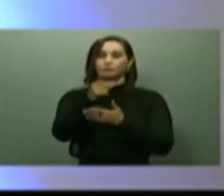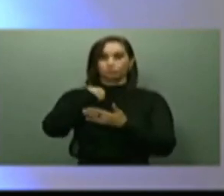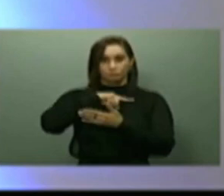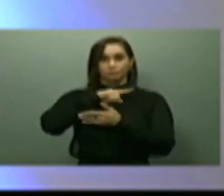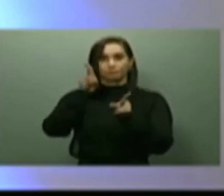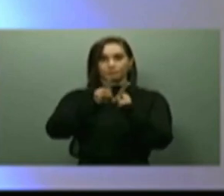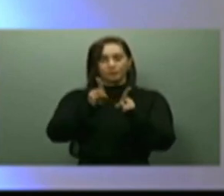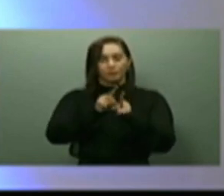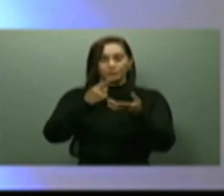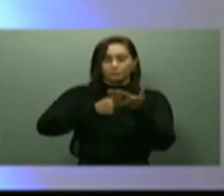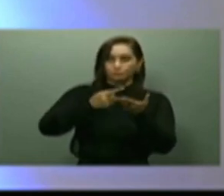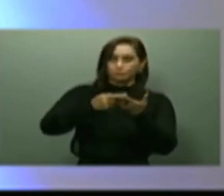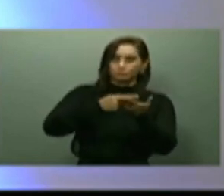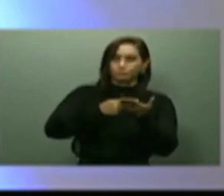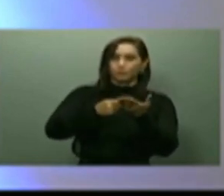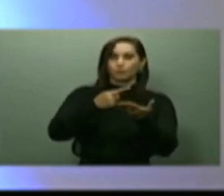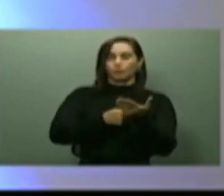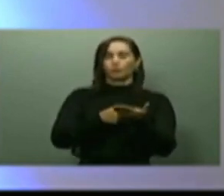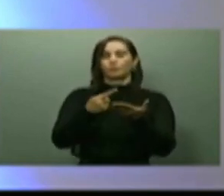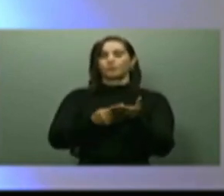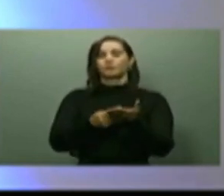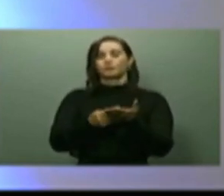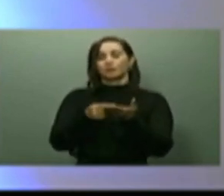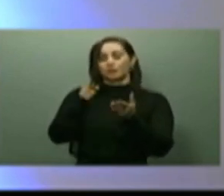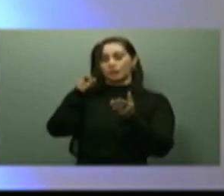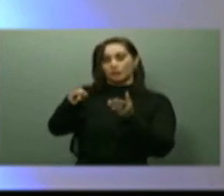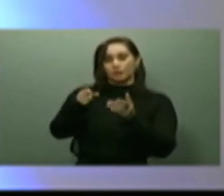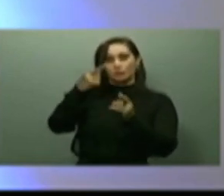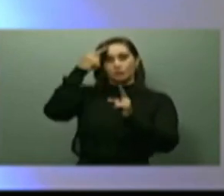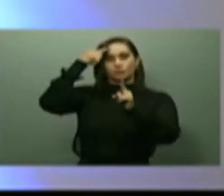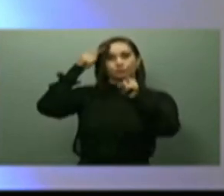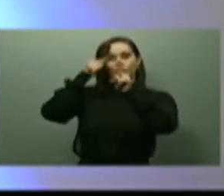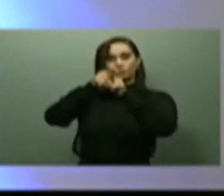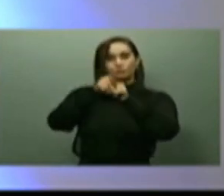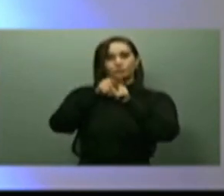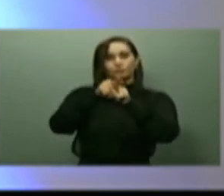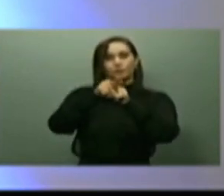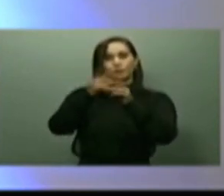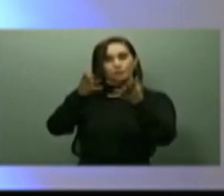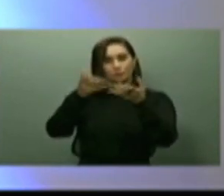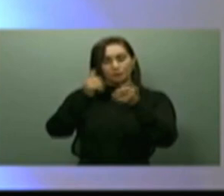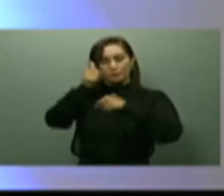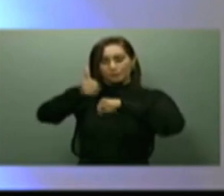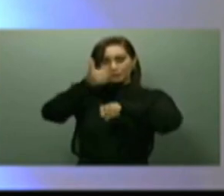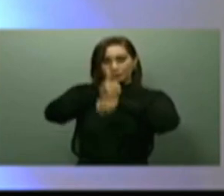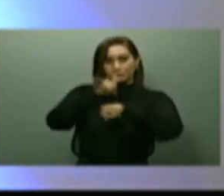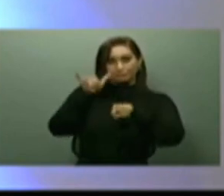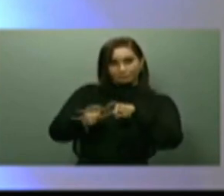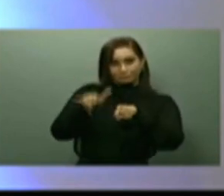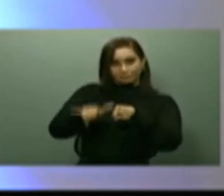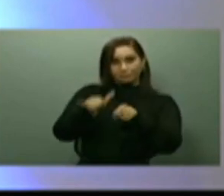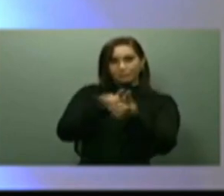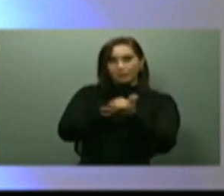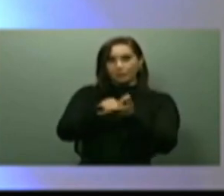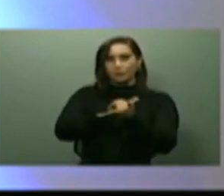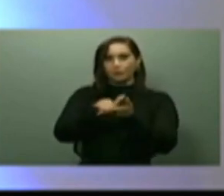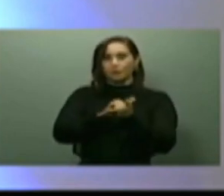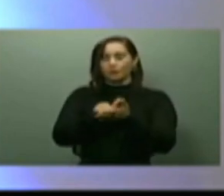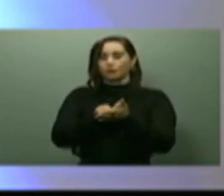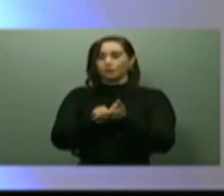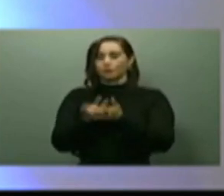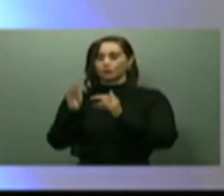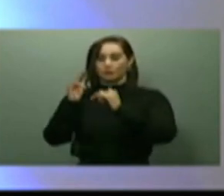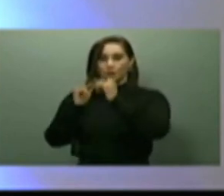también conversé de que uno de nuestros objetivos es tener y establecer aquí ya una